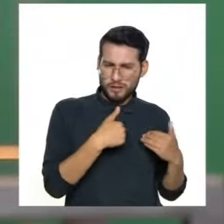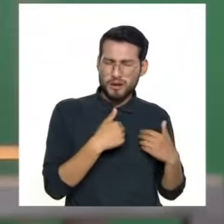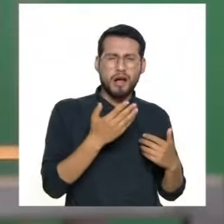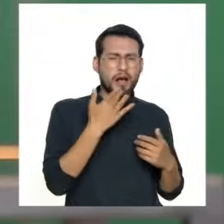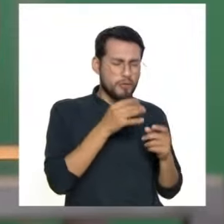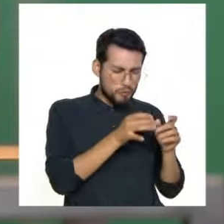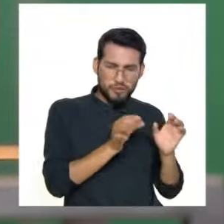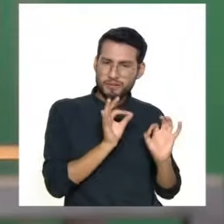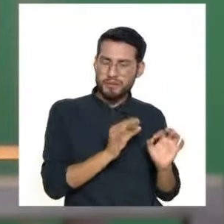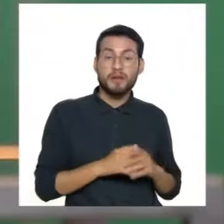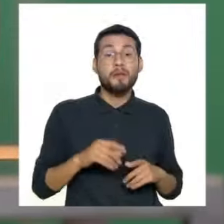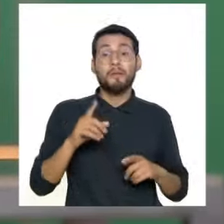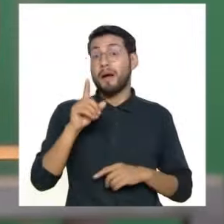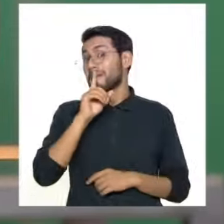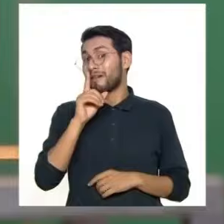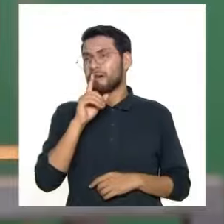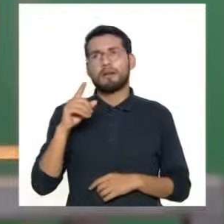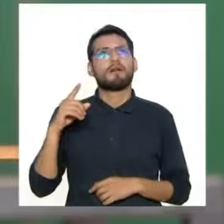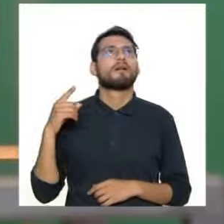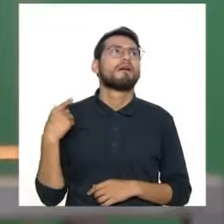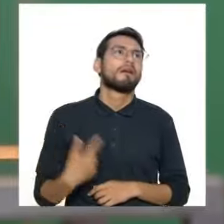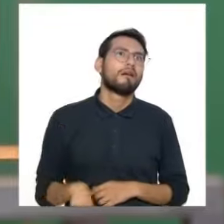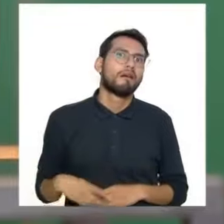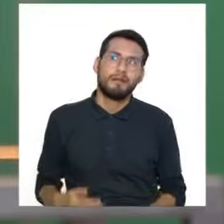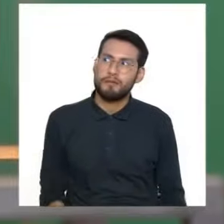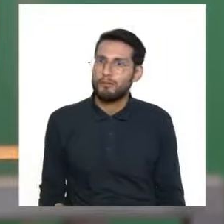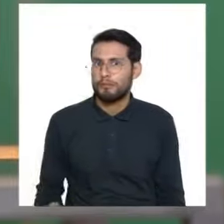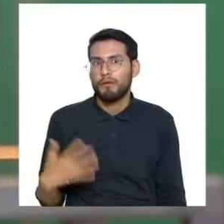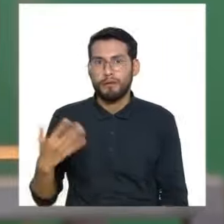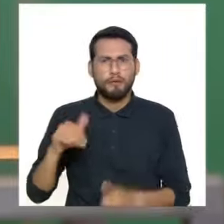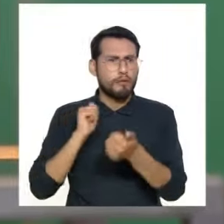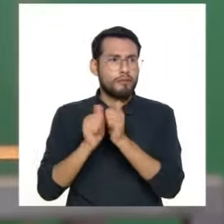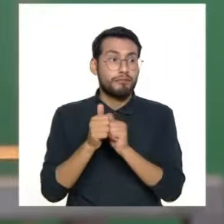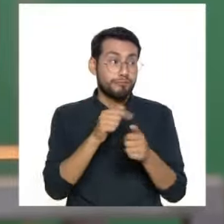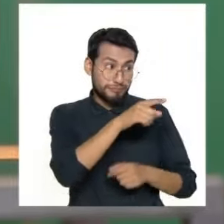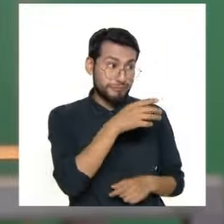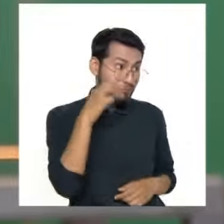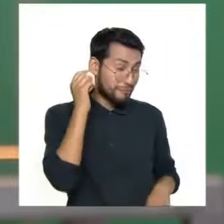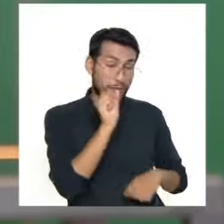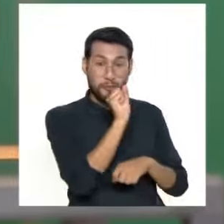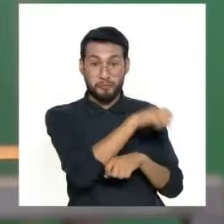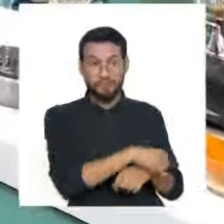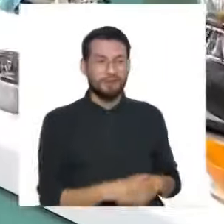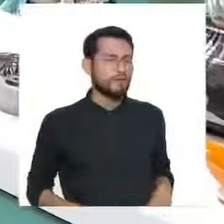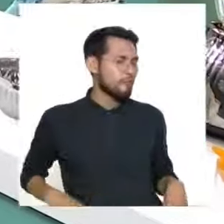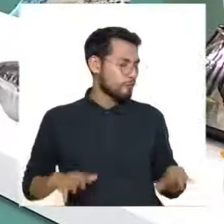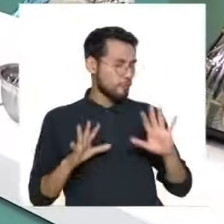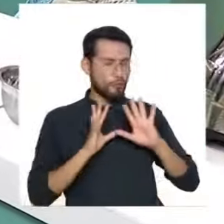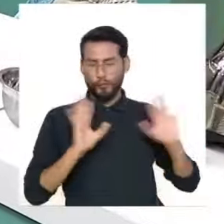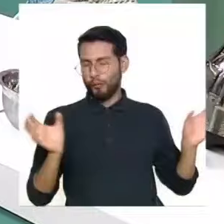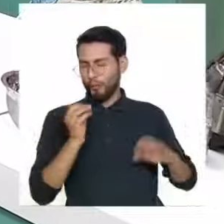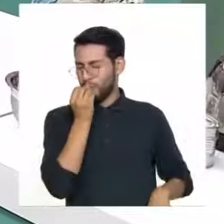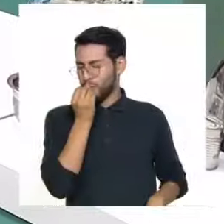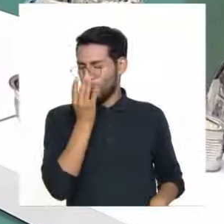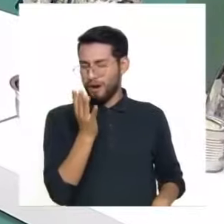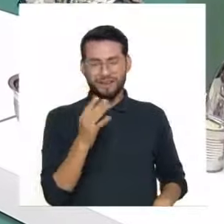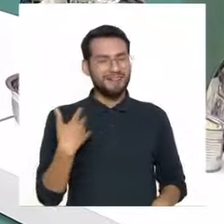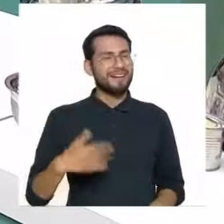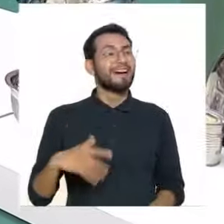picantitos y todo pero mi papá Dios mío cuidado porque puede hacer la competencia aquí no no sabes lo que es o sea un